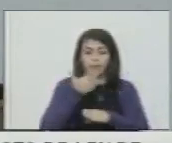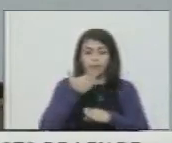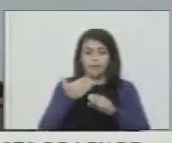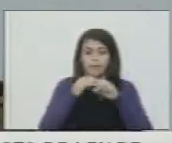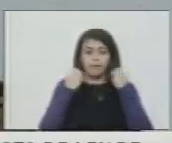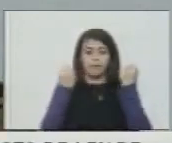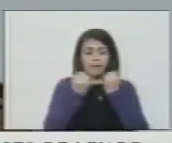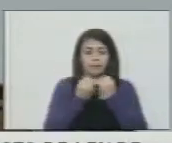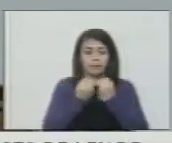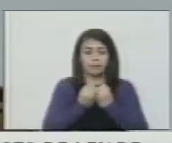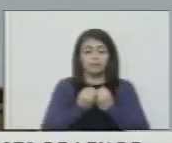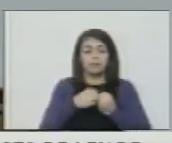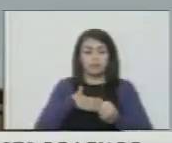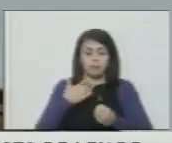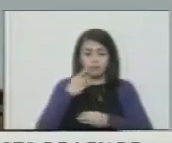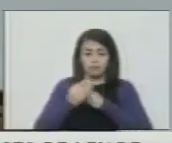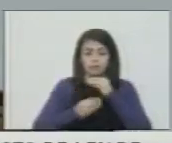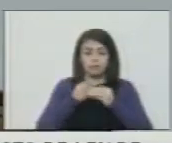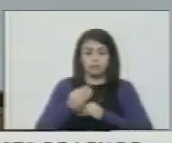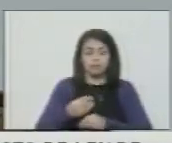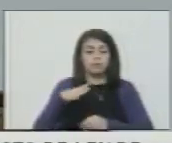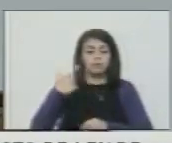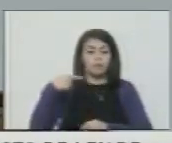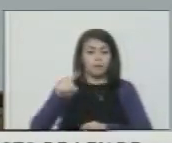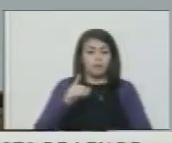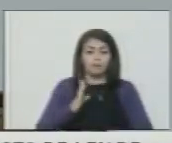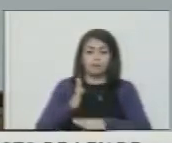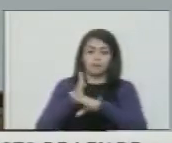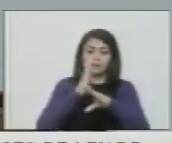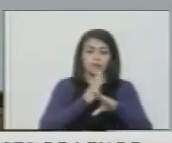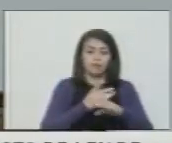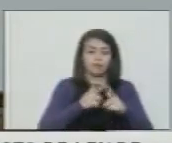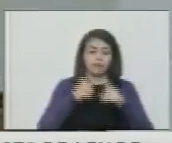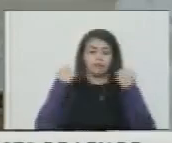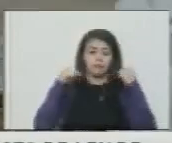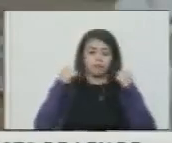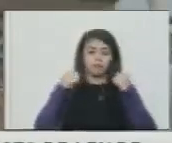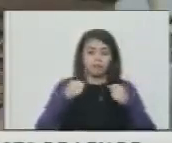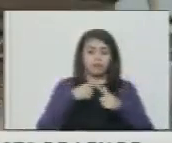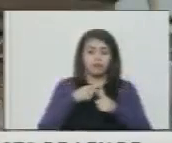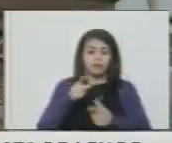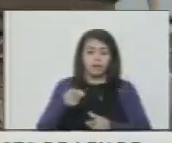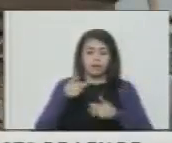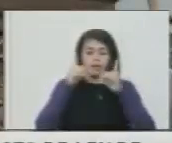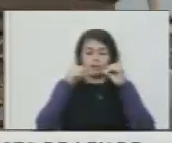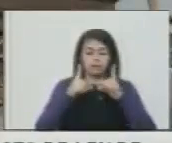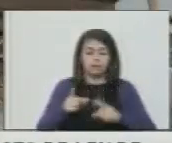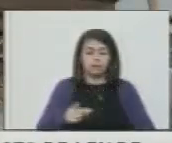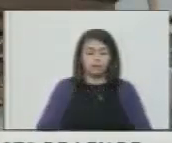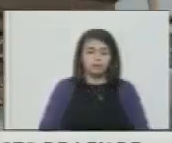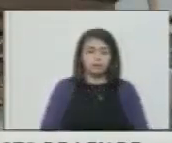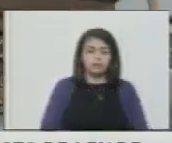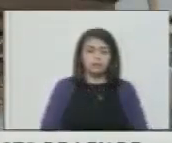previa solicitud a los órganos competentes, cuando hubiere impedimento en el ejercicio de esta atribución.